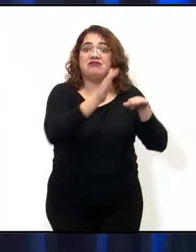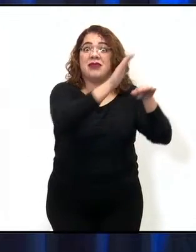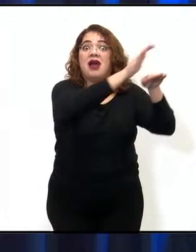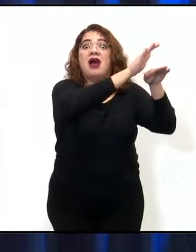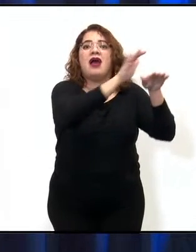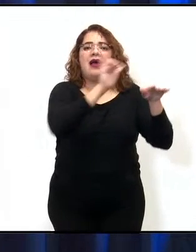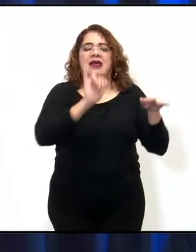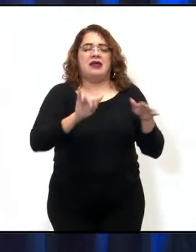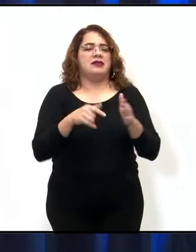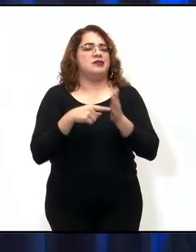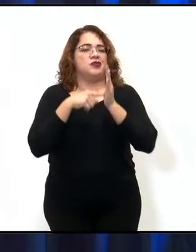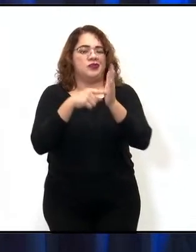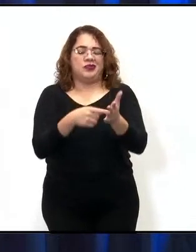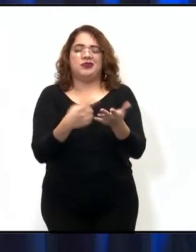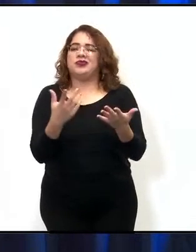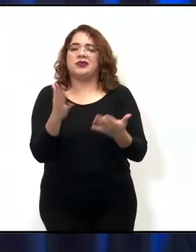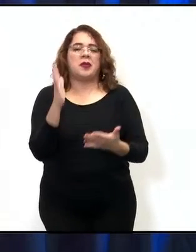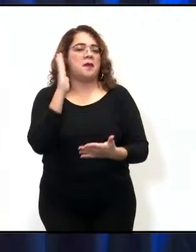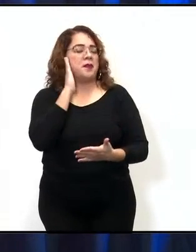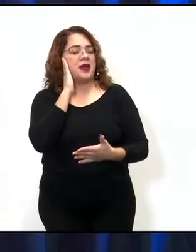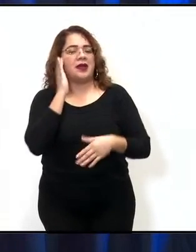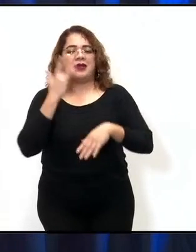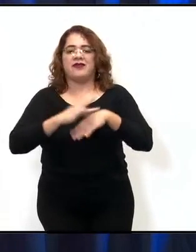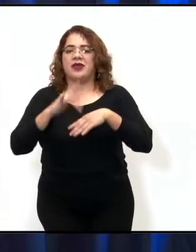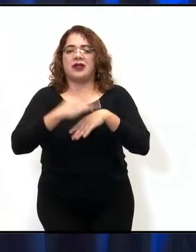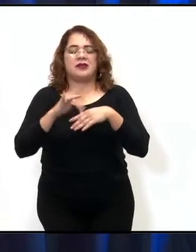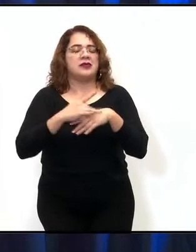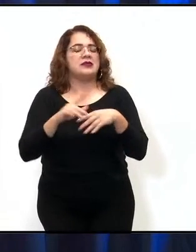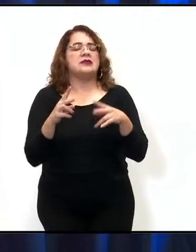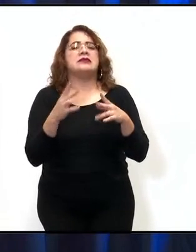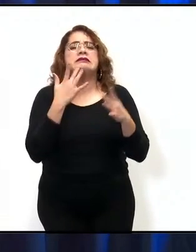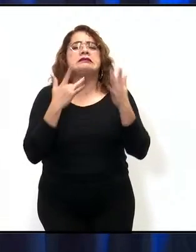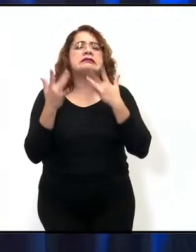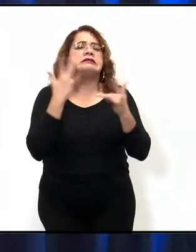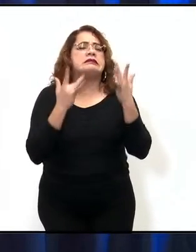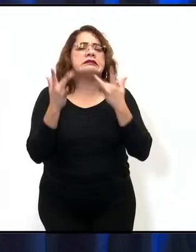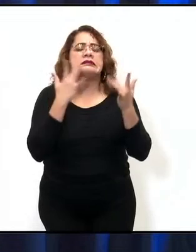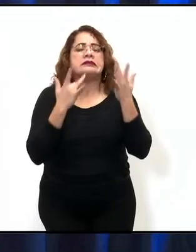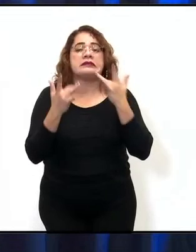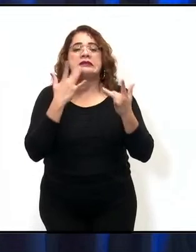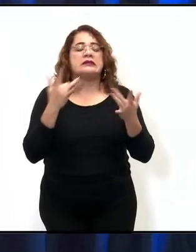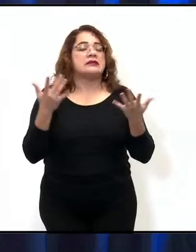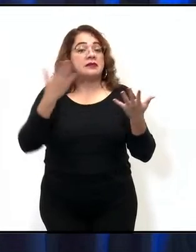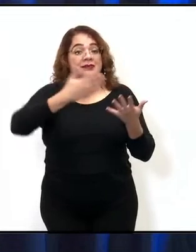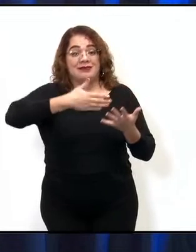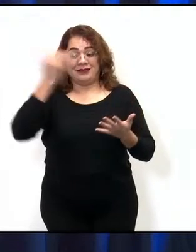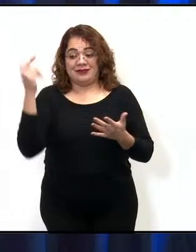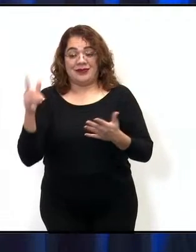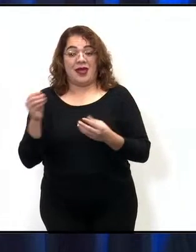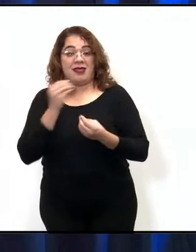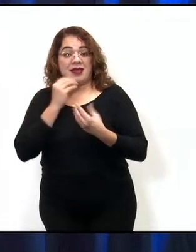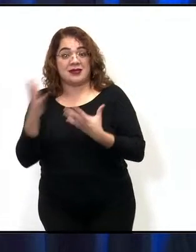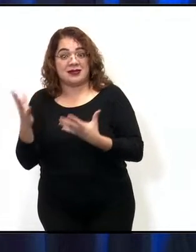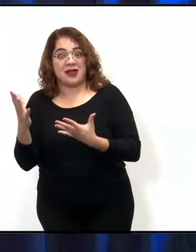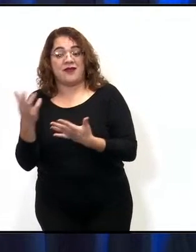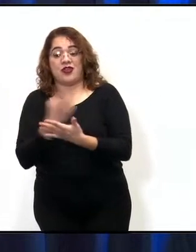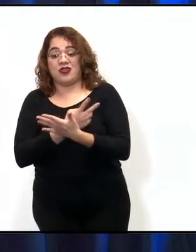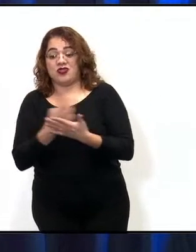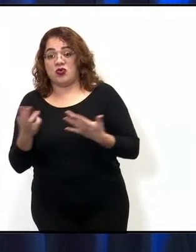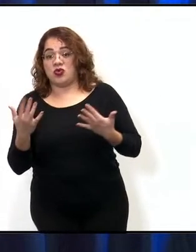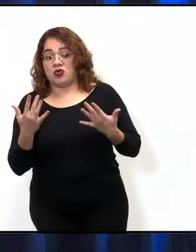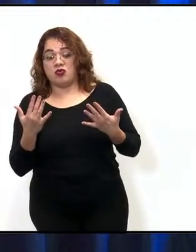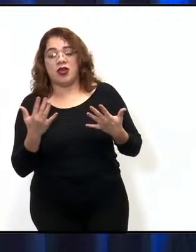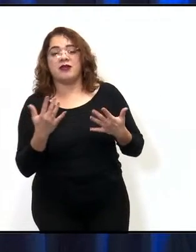es que, aparte de las camillas, también el número de doctores y enfermeras no va a aumentar. Y hemos mencionado